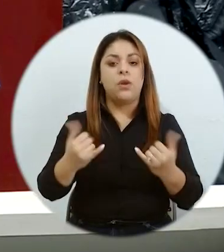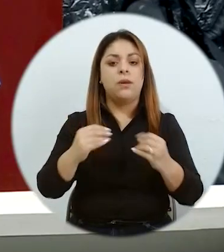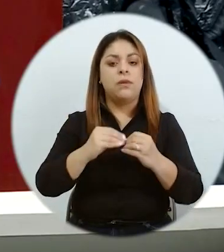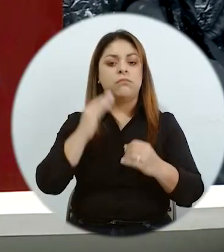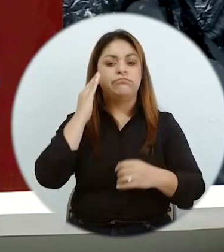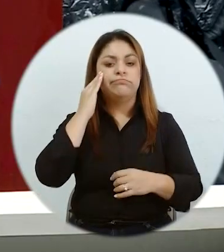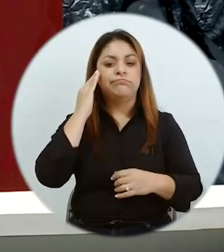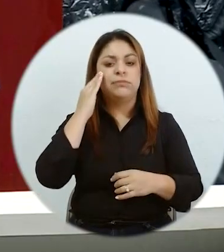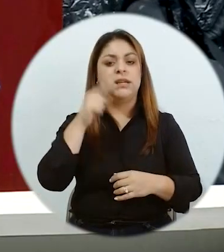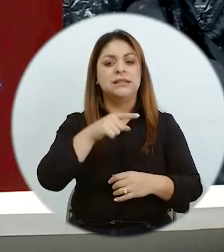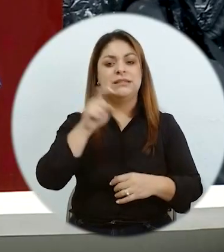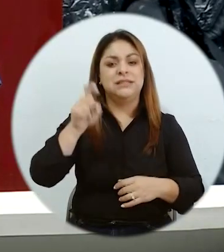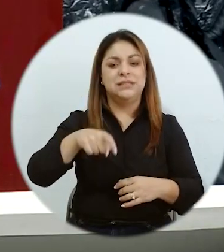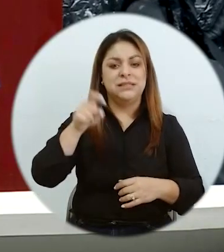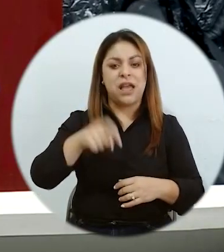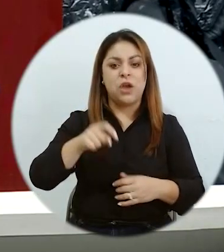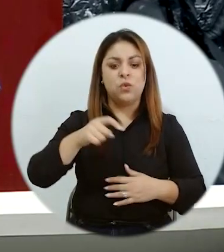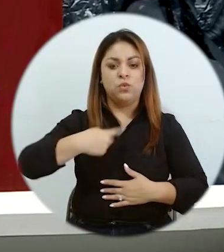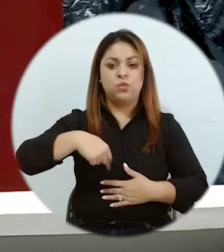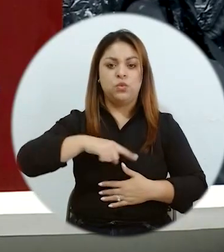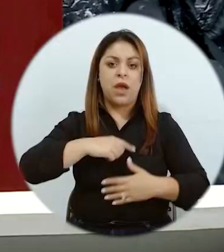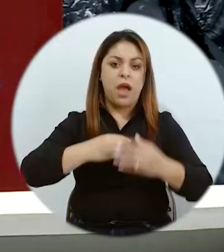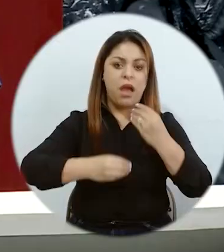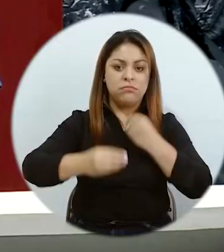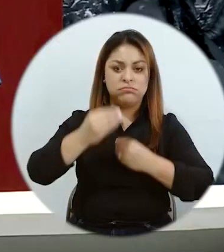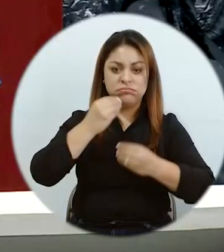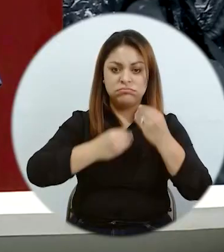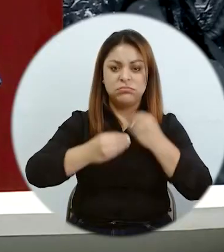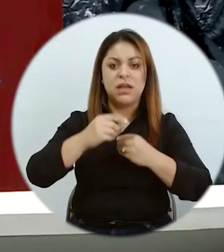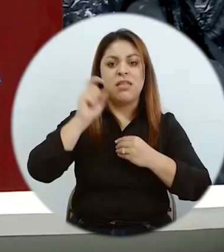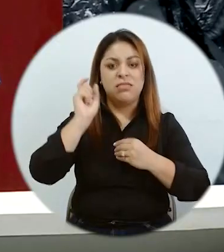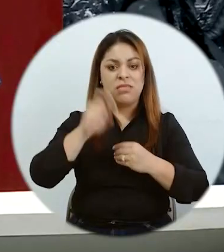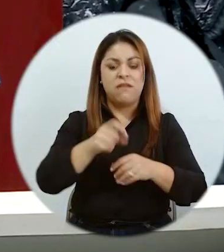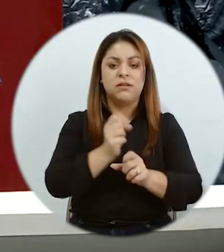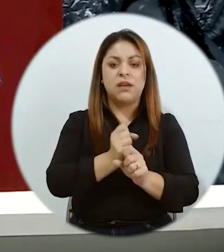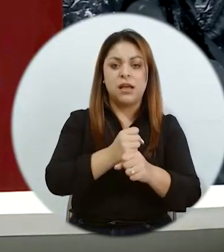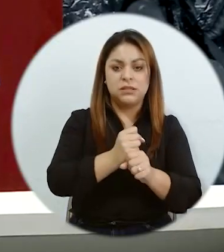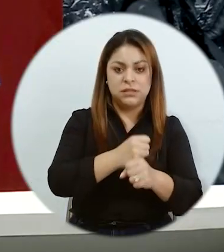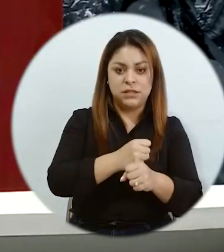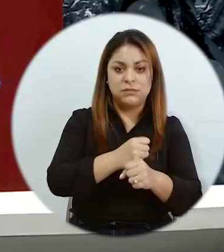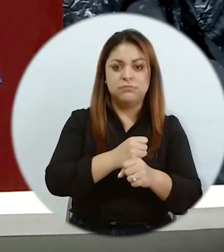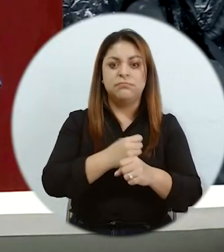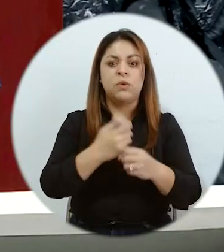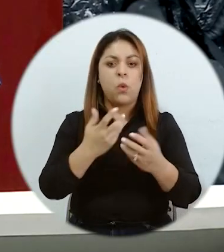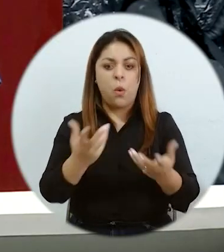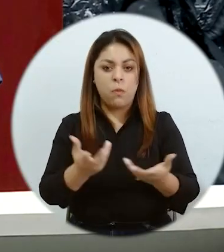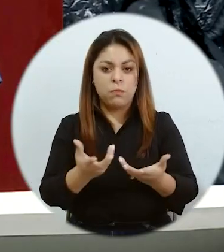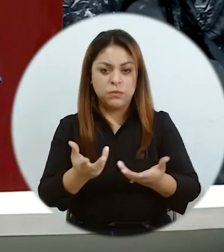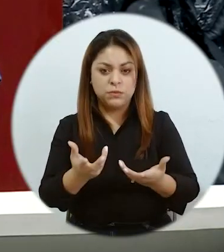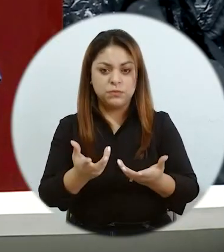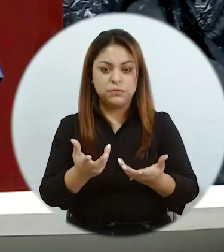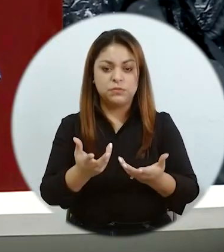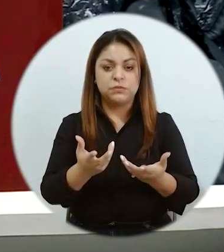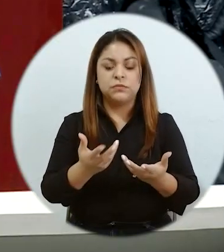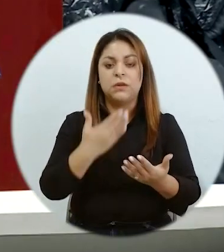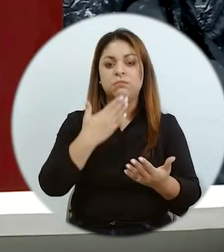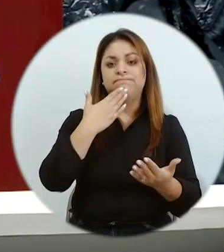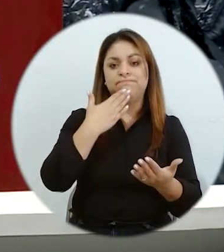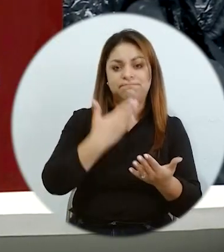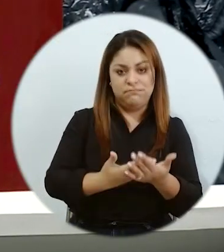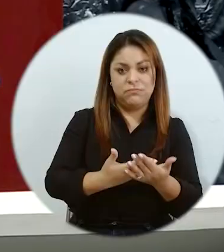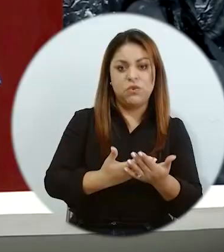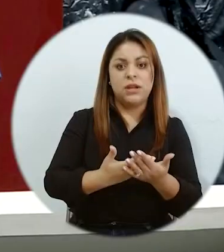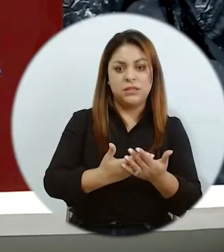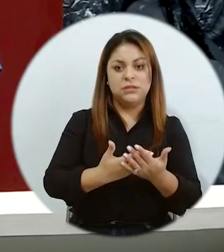sobre que es necesario que nuestros alimentos se produzcan en condiciones que son las